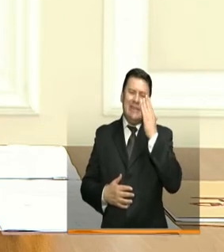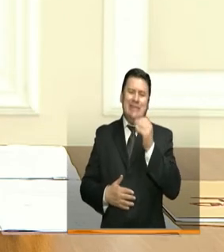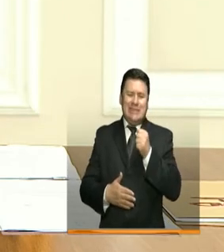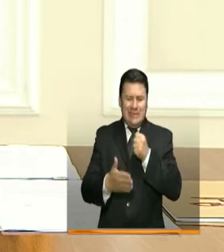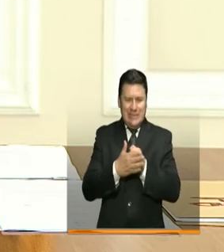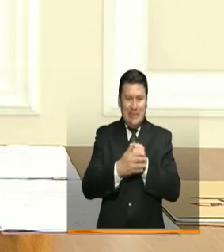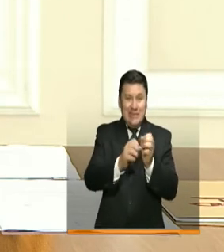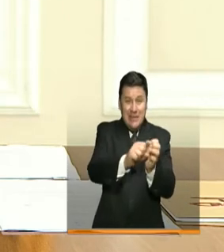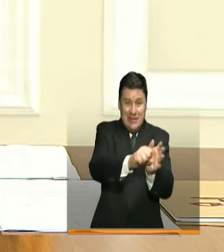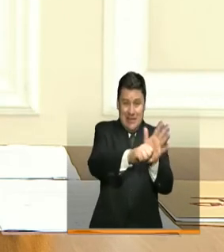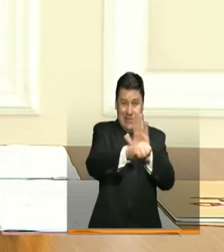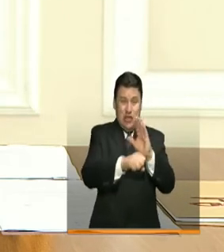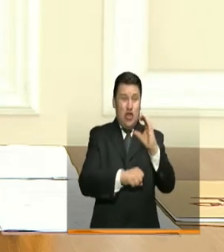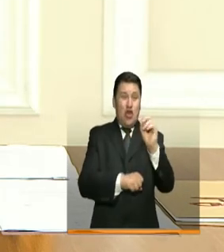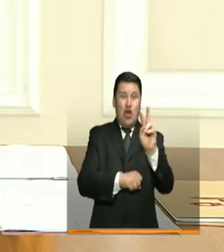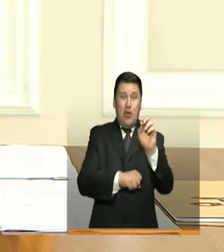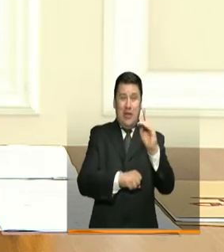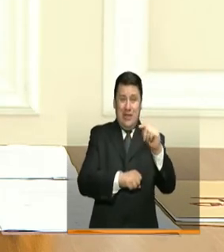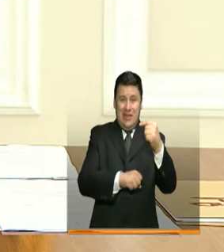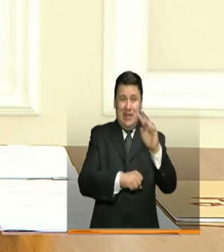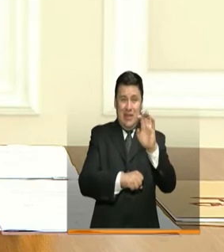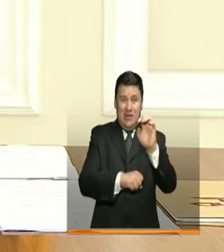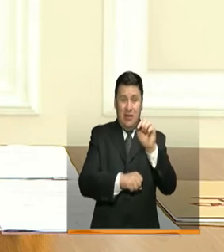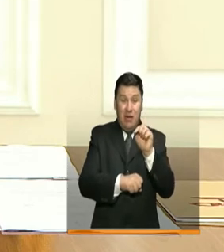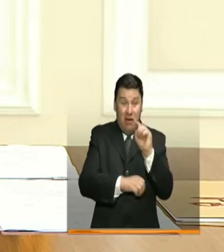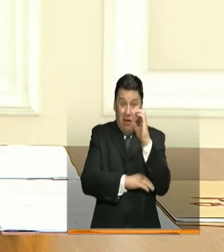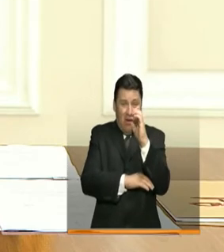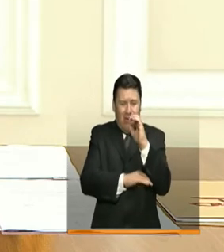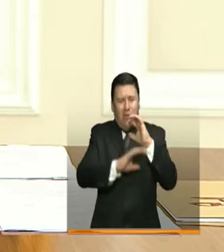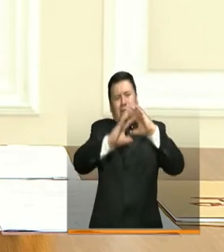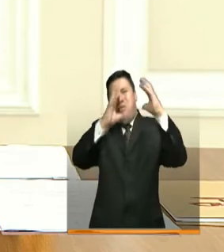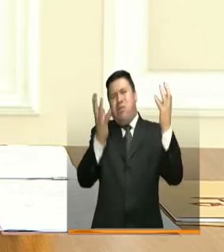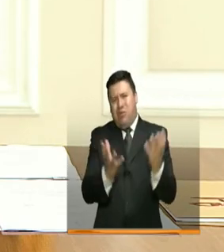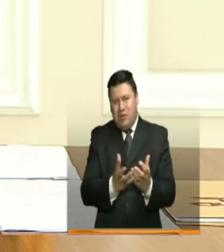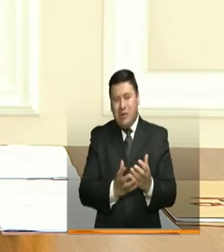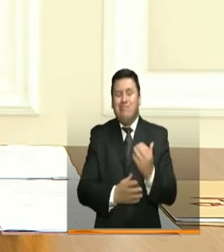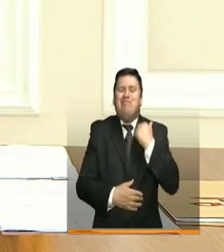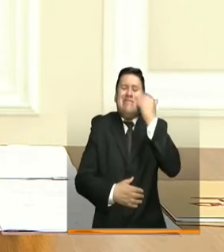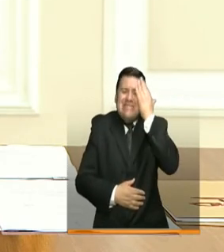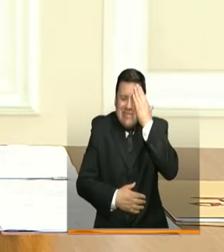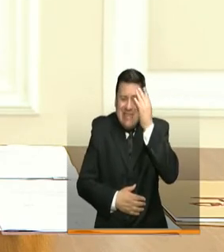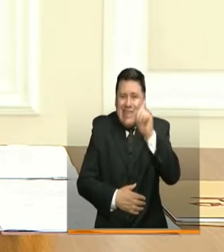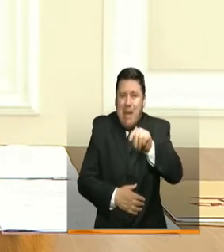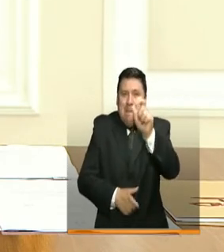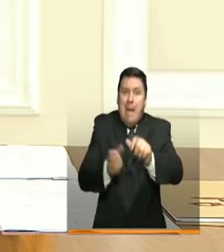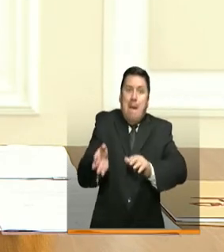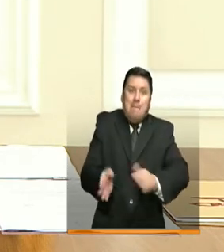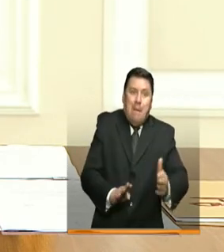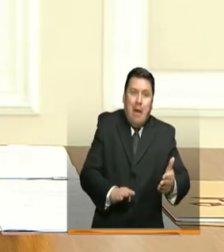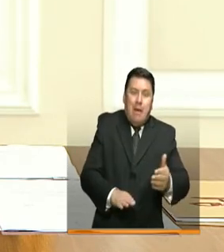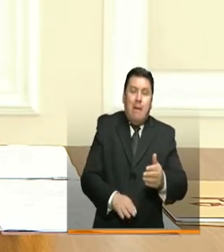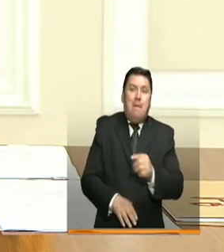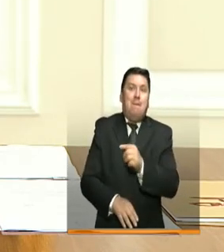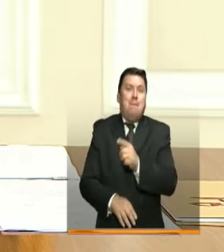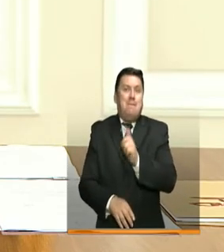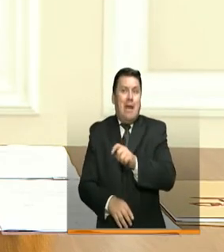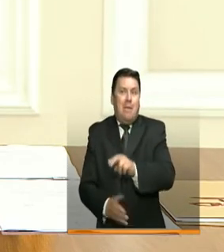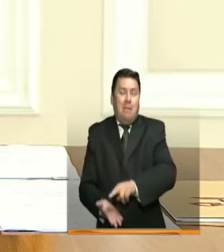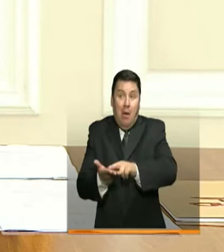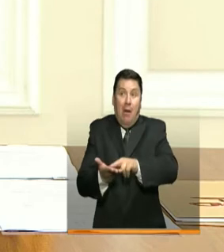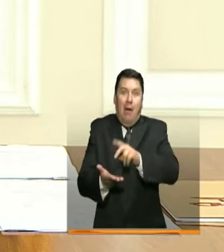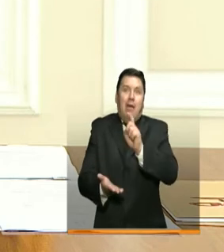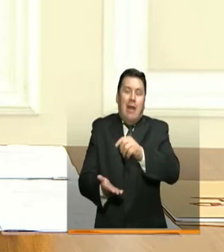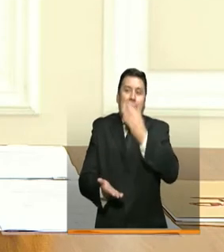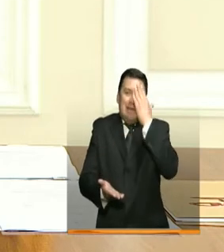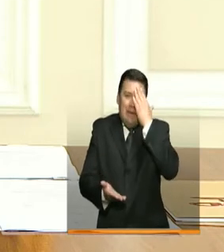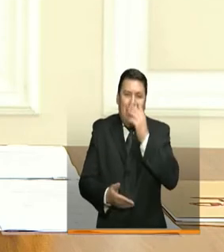del COVID-19 es grande en todo el mundo. Sabemos que hay muchas personas que han fallecido, pero también sabemos que hay muchos recuperados